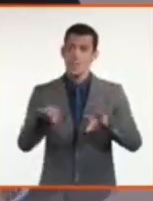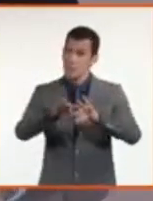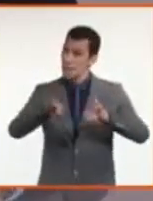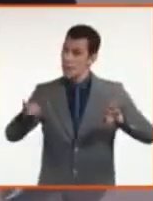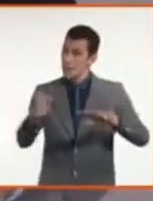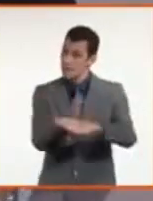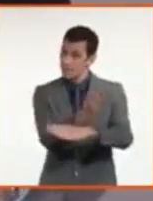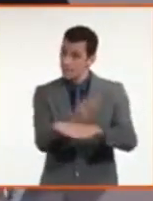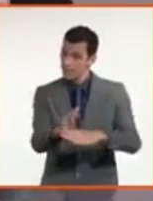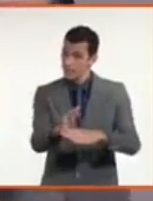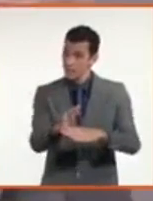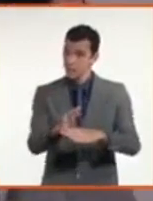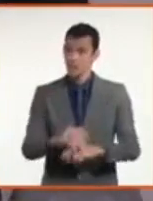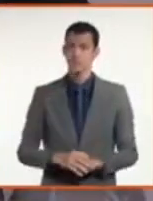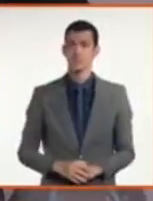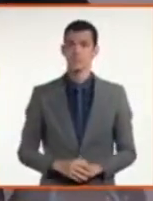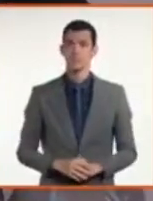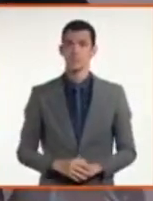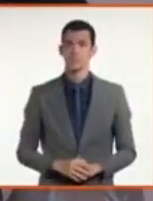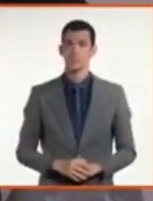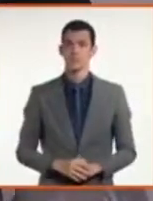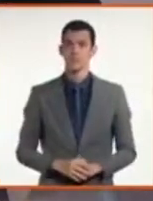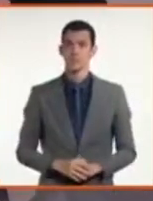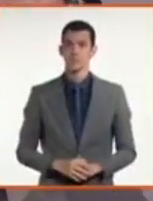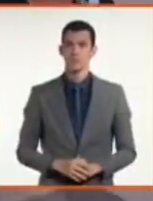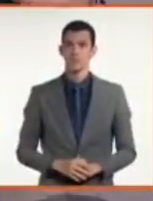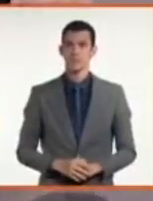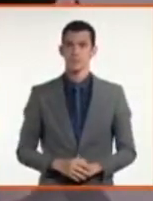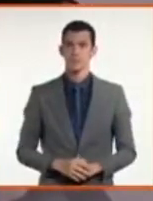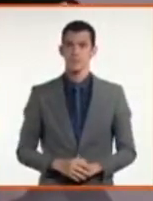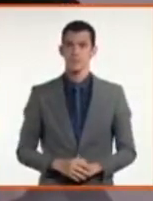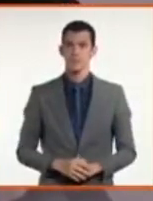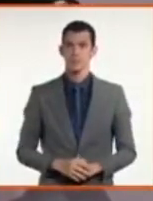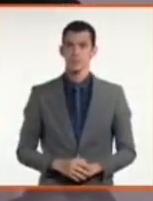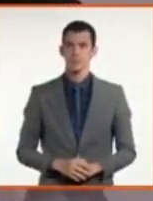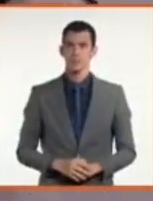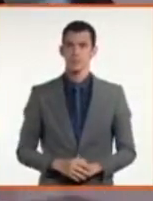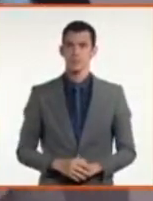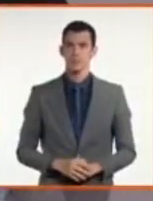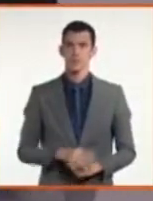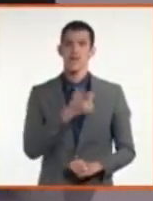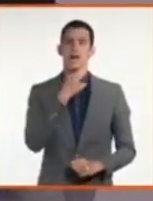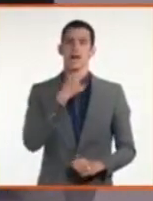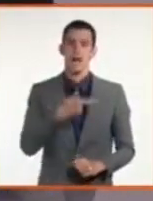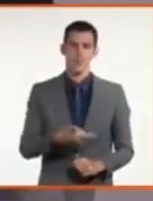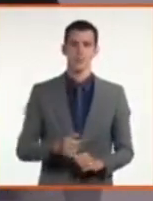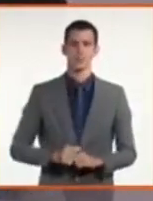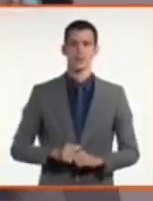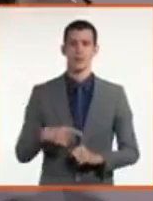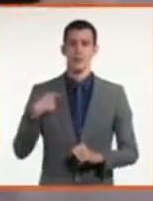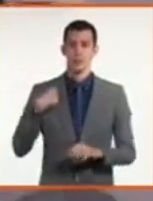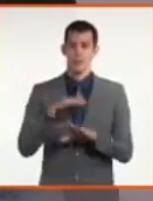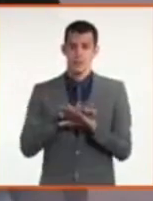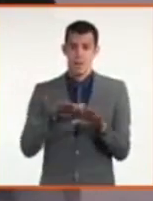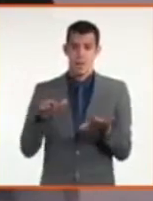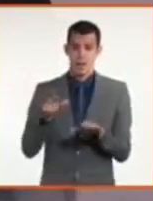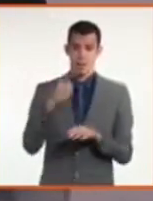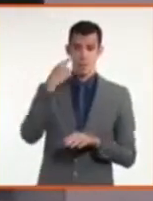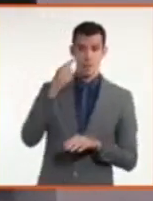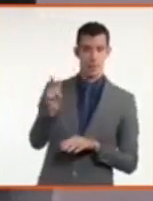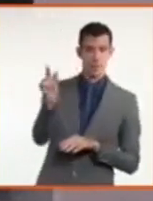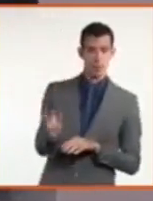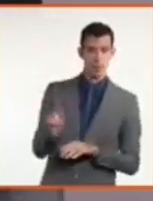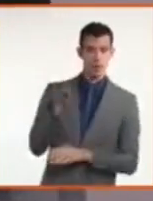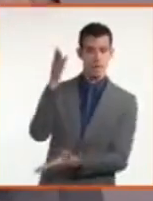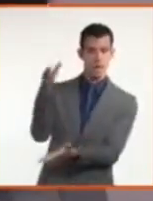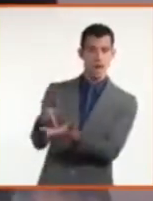bancarización de tarjetas porque cuando va a consumir entonces la tienda no podemos darle ese oro a la tienda para que reponga los inventarios y por lo tanto no no no